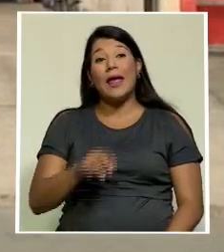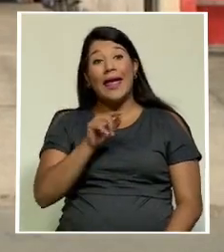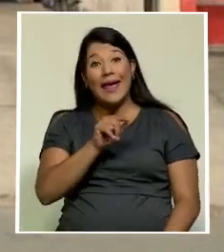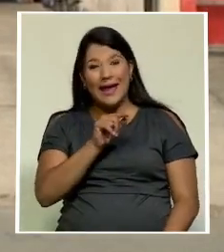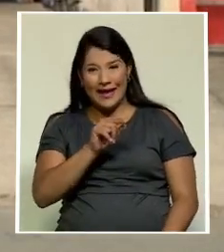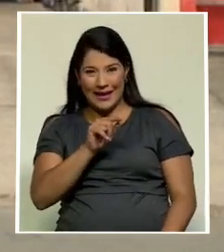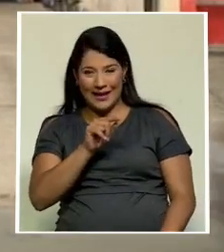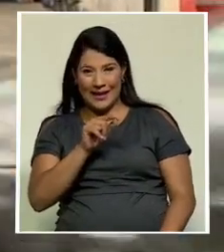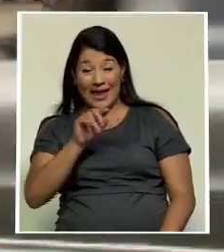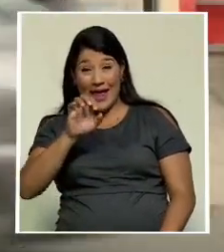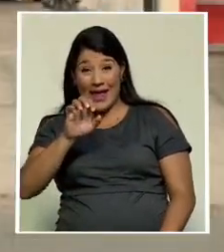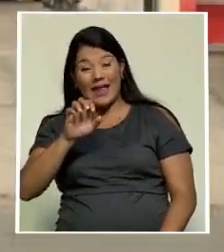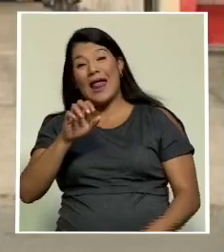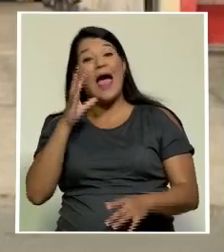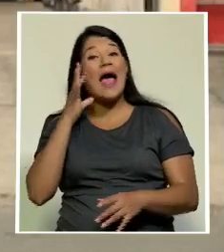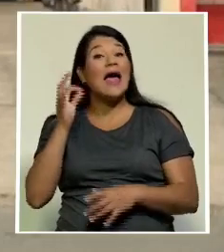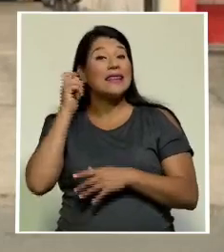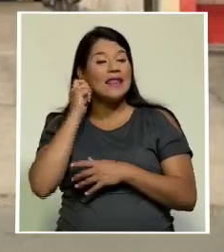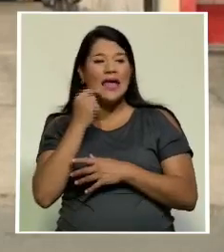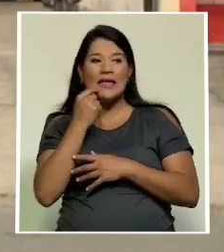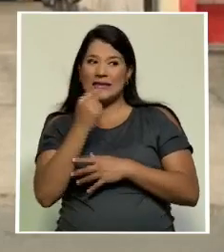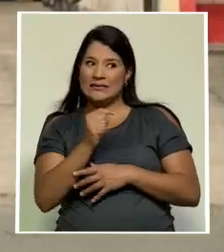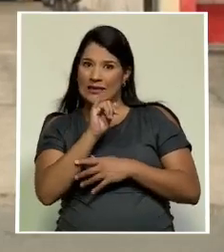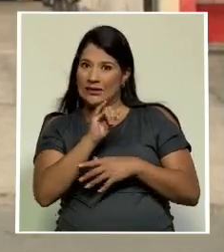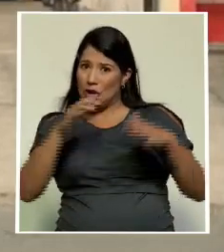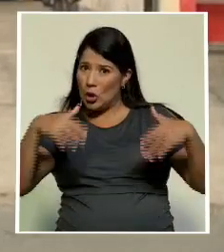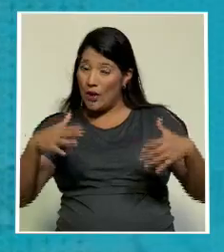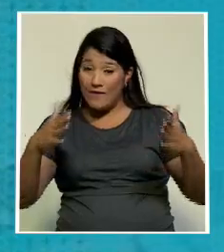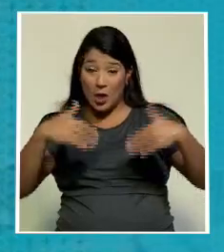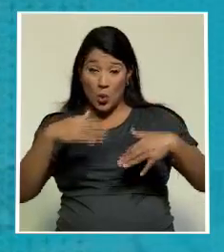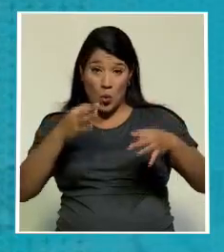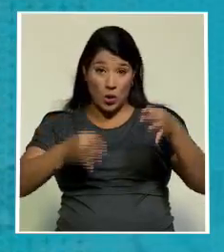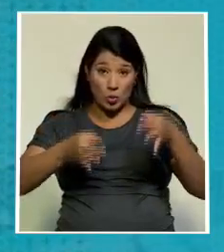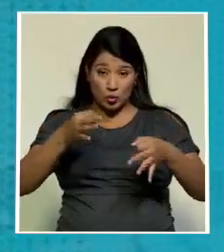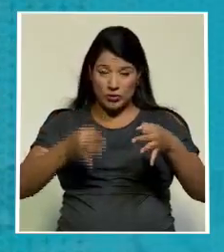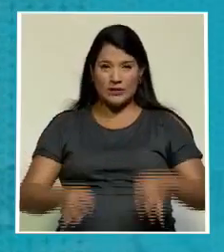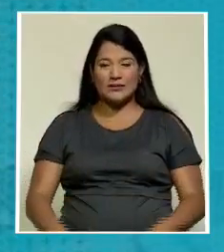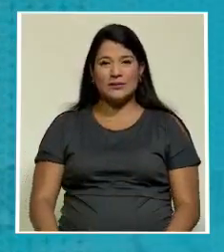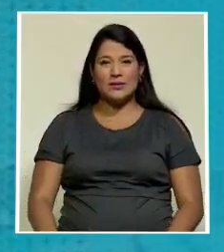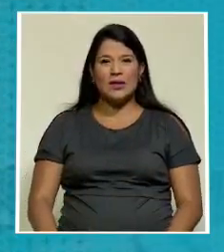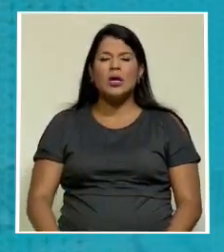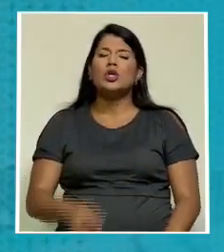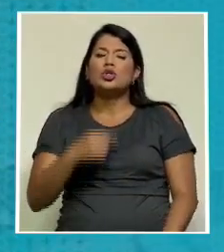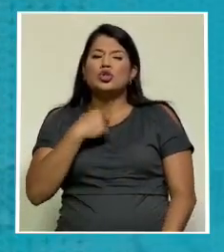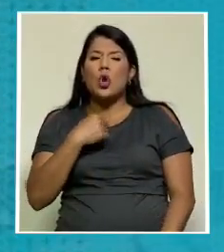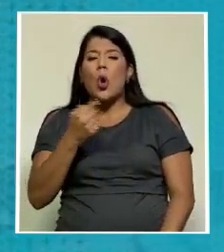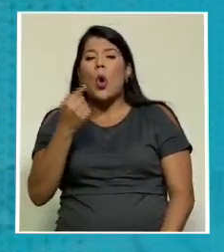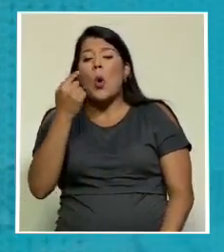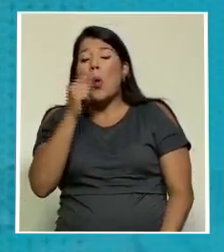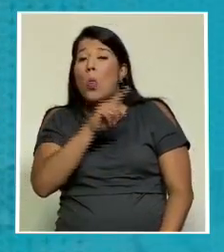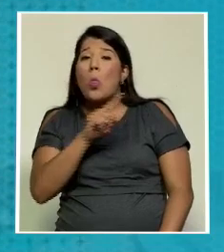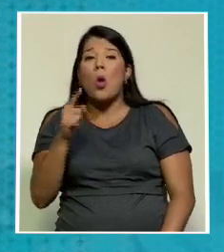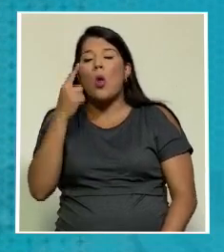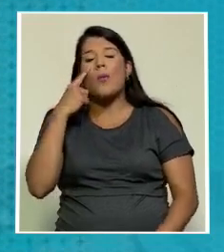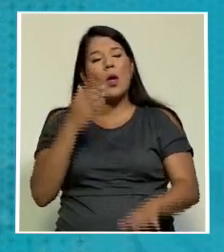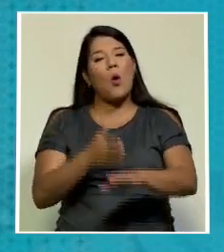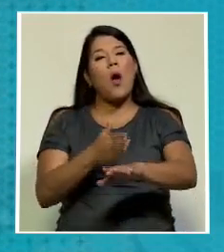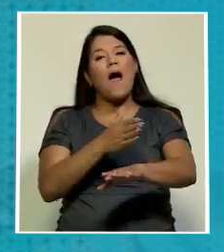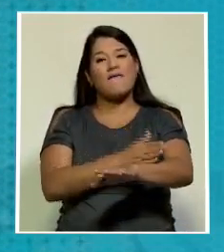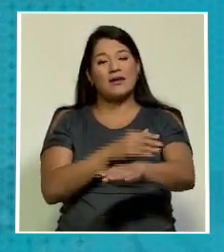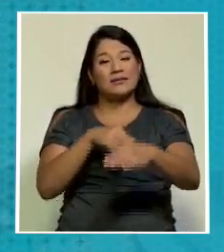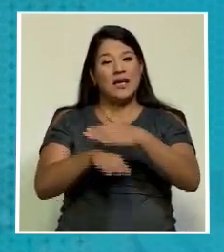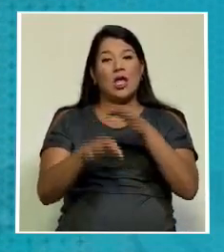Jerry, aseguró que esto aún no es justicia. No es como un avance a la justicia, porque para hablar de justicia nosotros tenemos